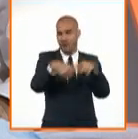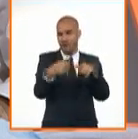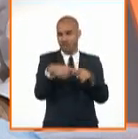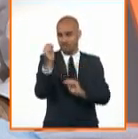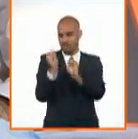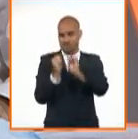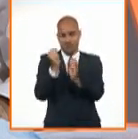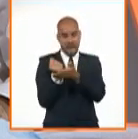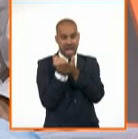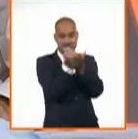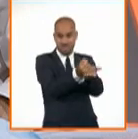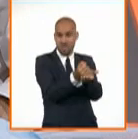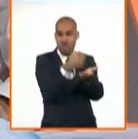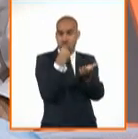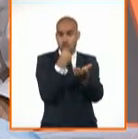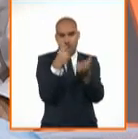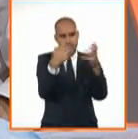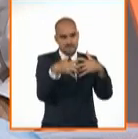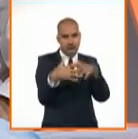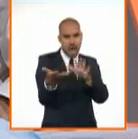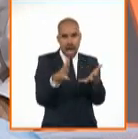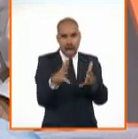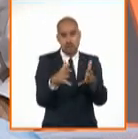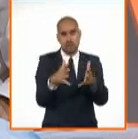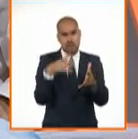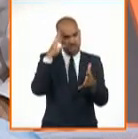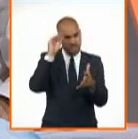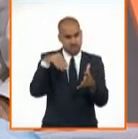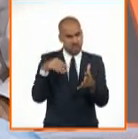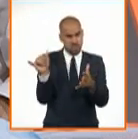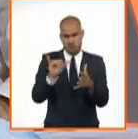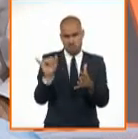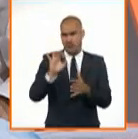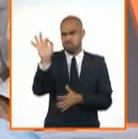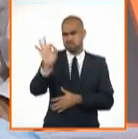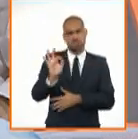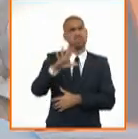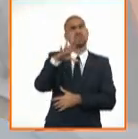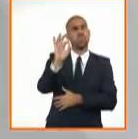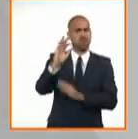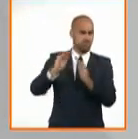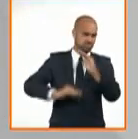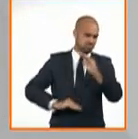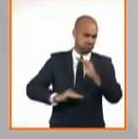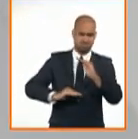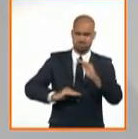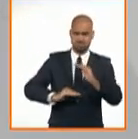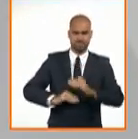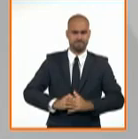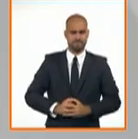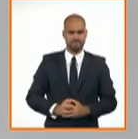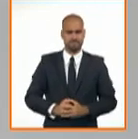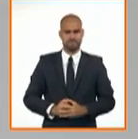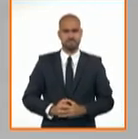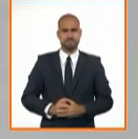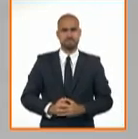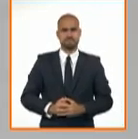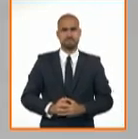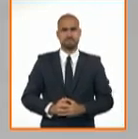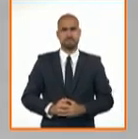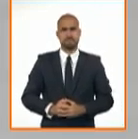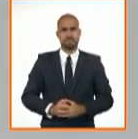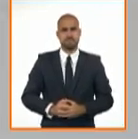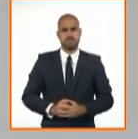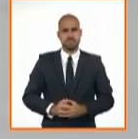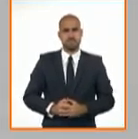que también están en un lado por ciento disponible está por debajo del 50 por ciento de la capacidad instalada y fundamentalmente está por